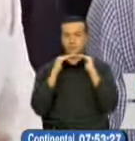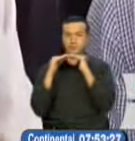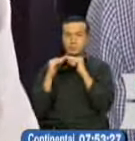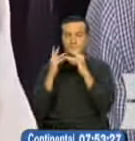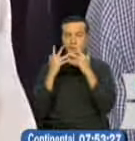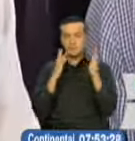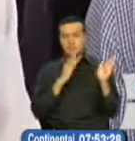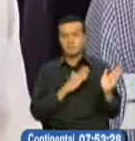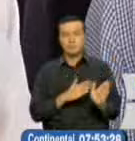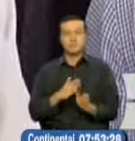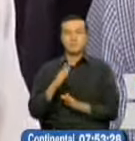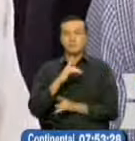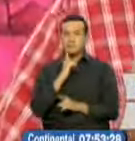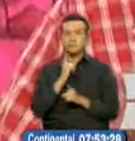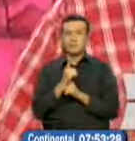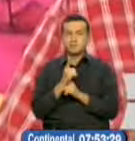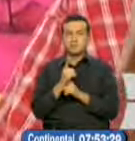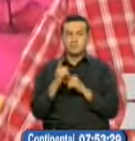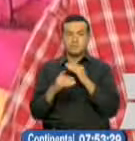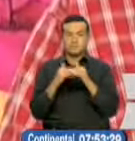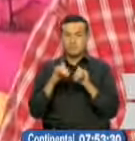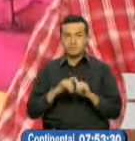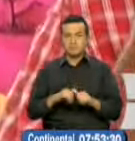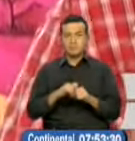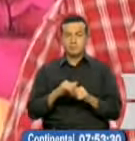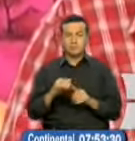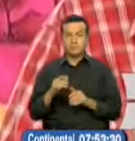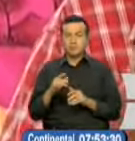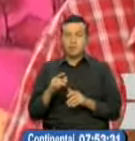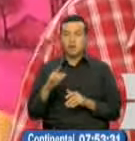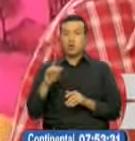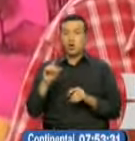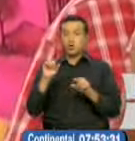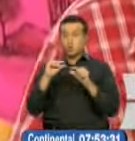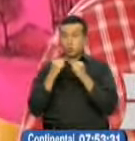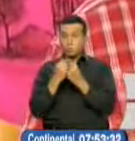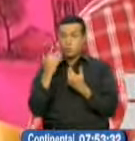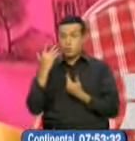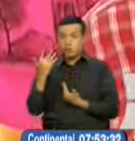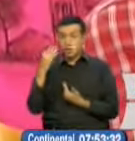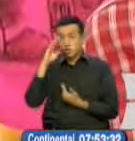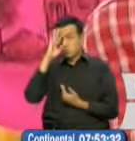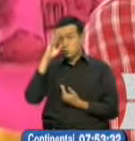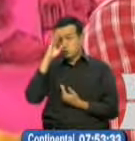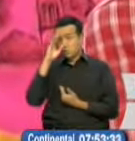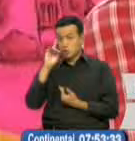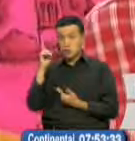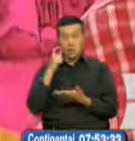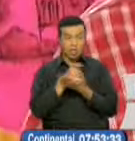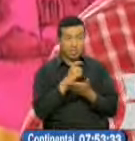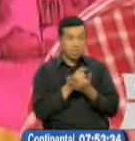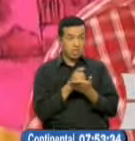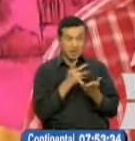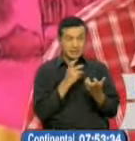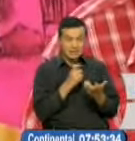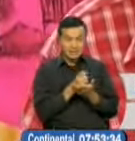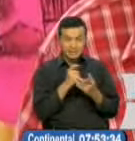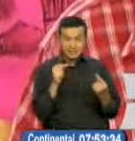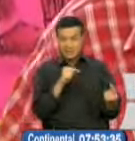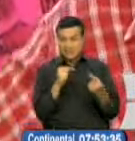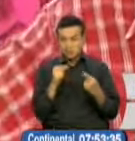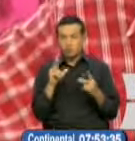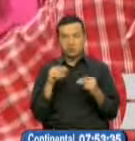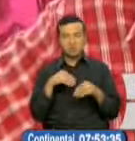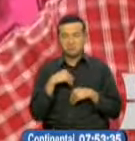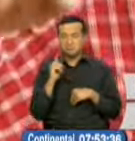ha tenido en estos días. No vamos a caer en el juego, en la provocación de la derecha, para llevarnos a un escenario de